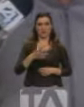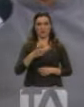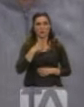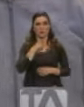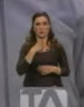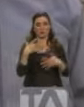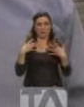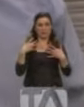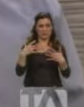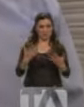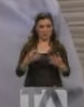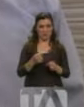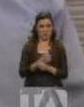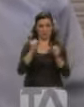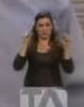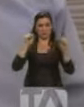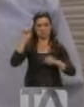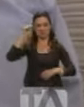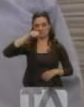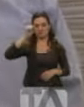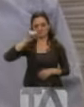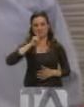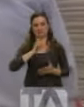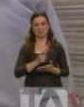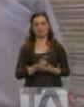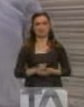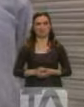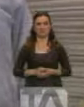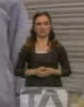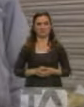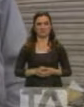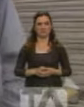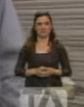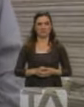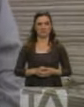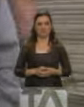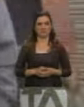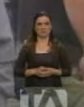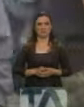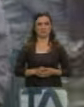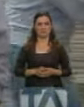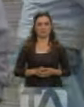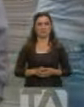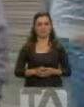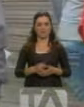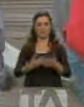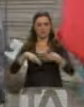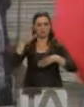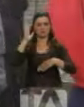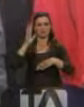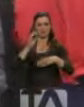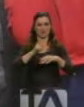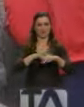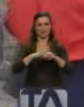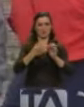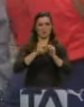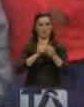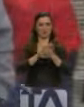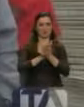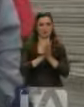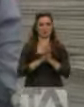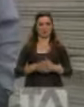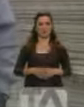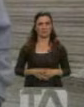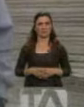mañana? La verdad que sí, porque esto no se vive aquí, digamos, hace mucho tiempo en el sector. ¿Se ha presentado